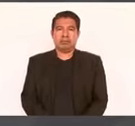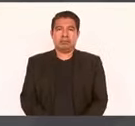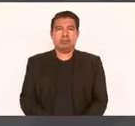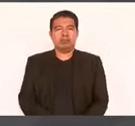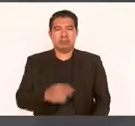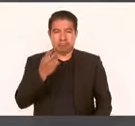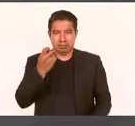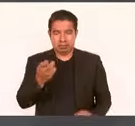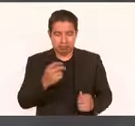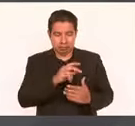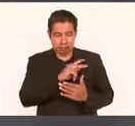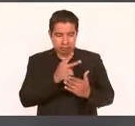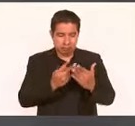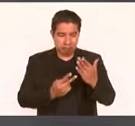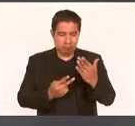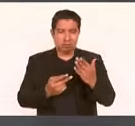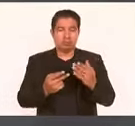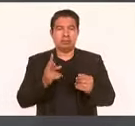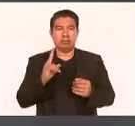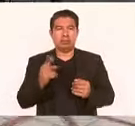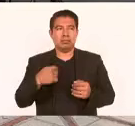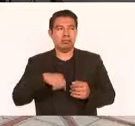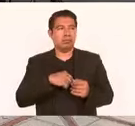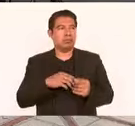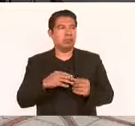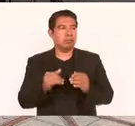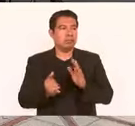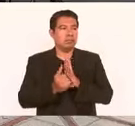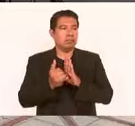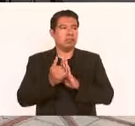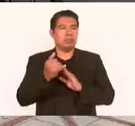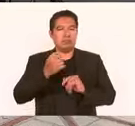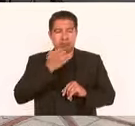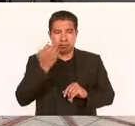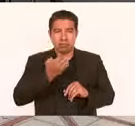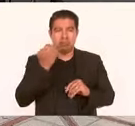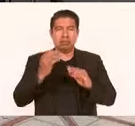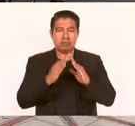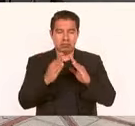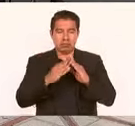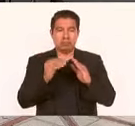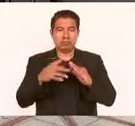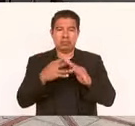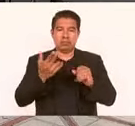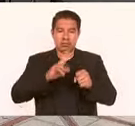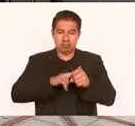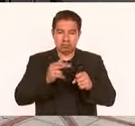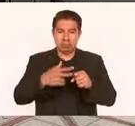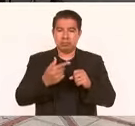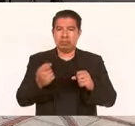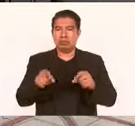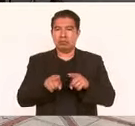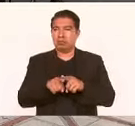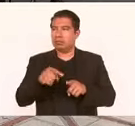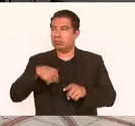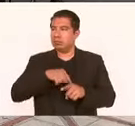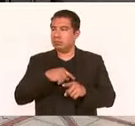este programa decimos que además de que estamos reconstruyendo escuelas, casas, templos, hospitales,